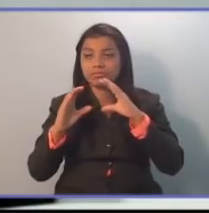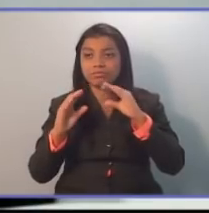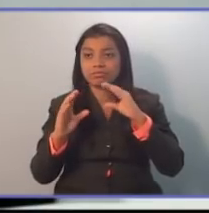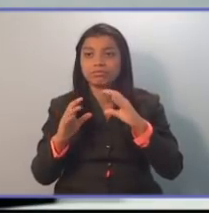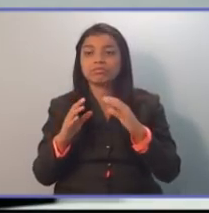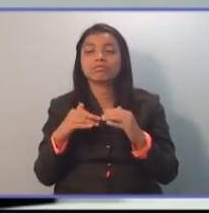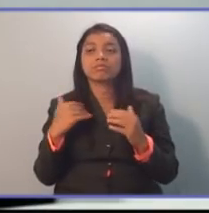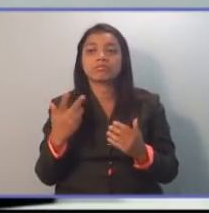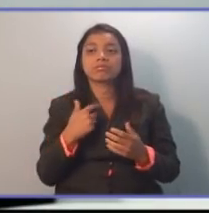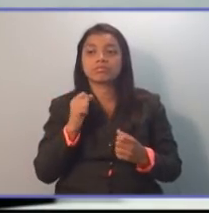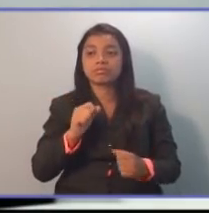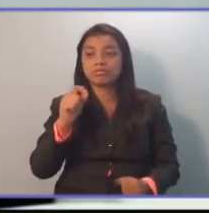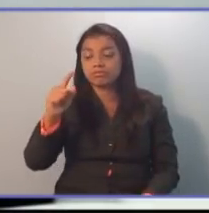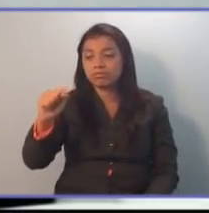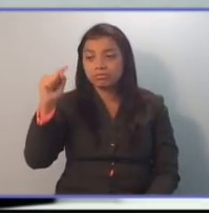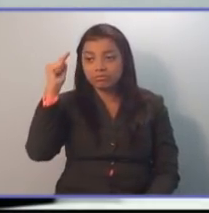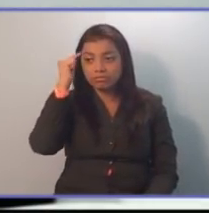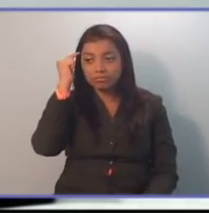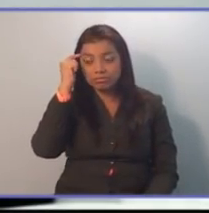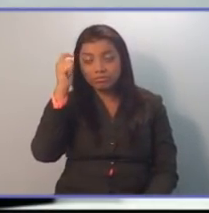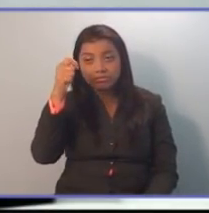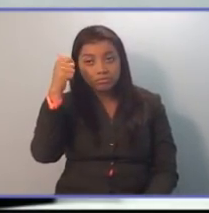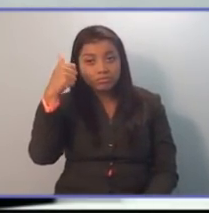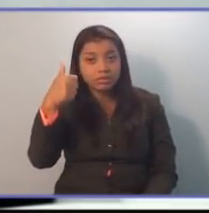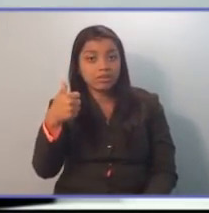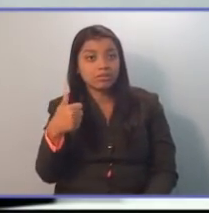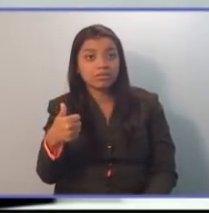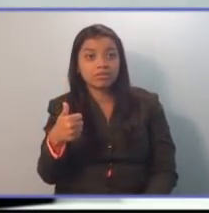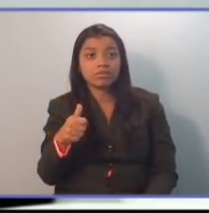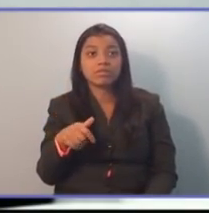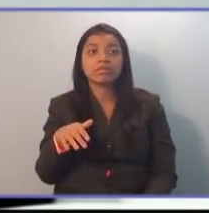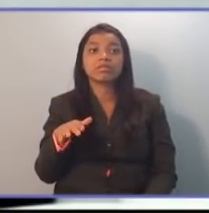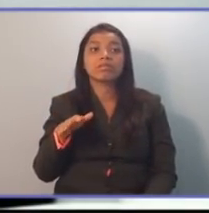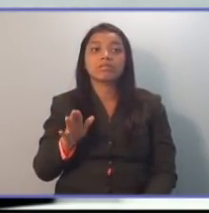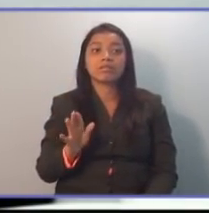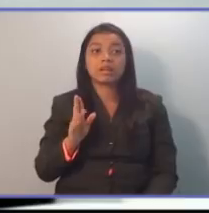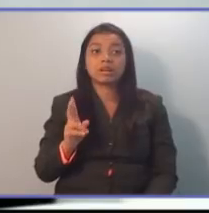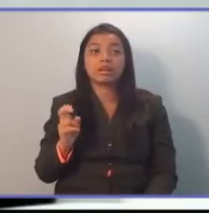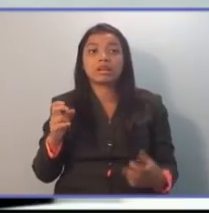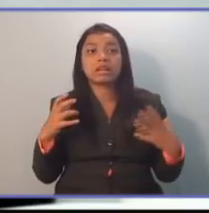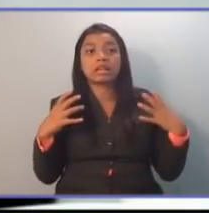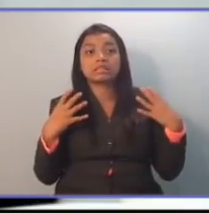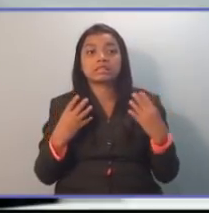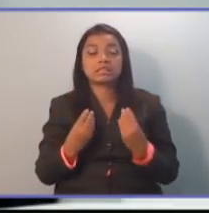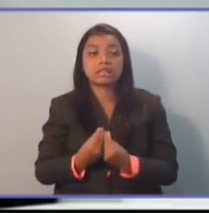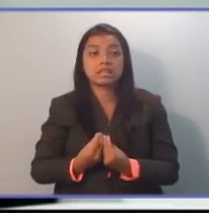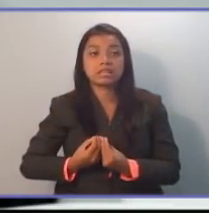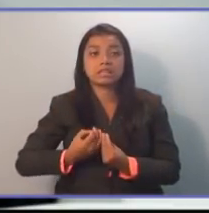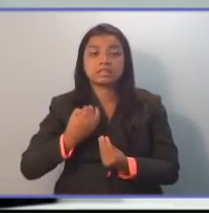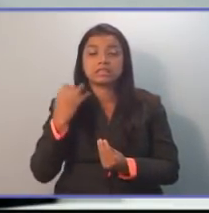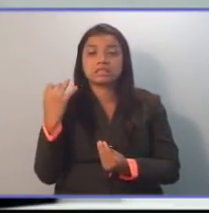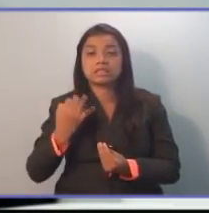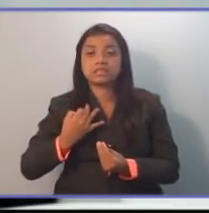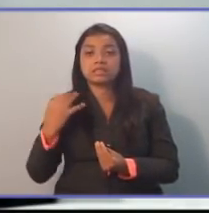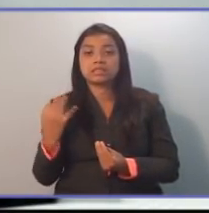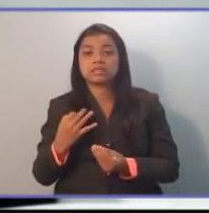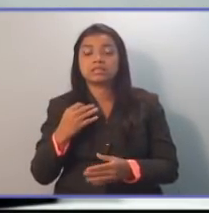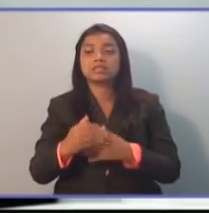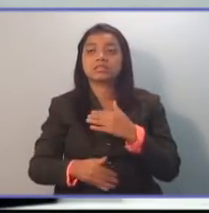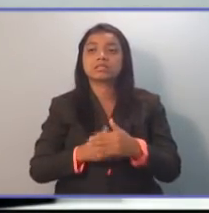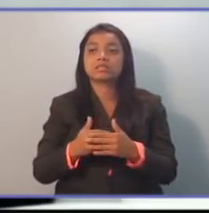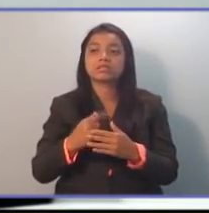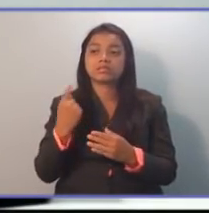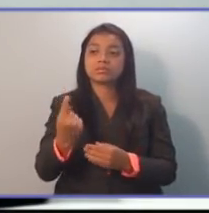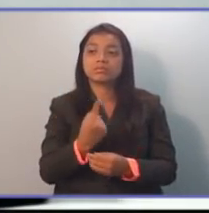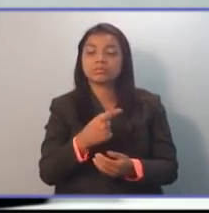Entonces podríamos creer que todo está bien. Sin embargo, hay una sociedad demandante, una cantidad de usuarios y usuarias